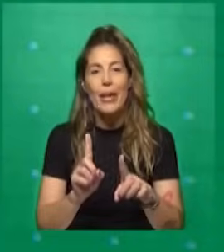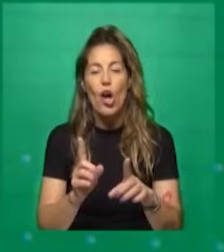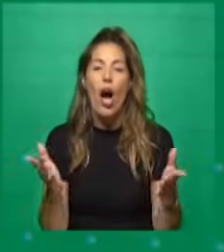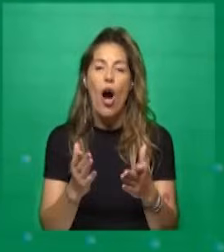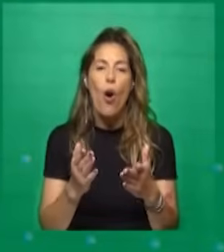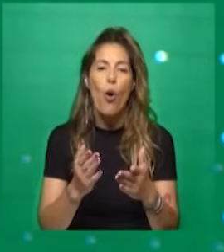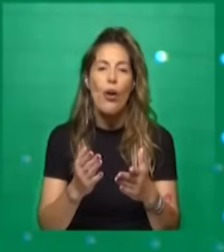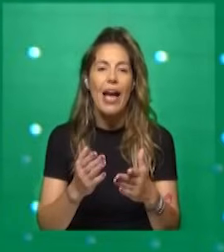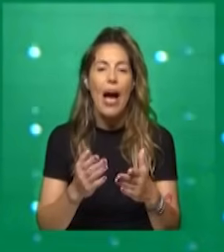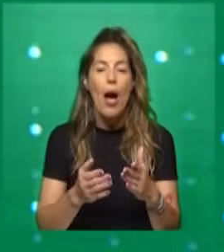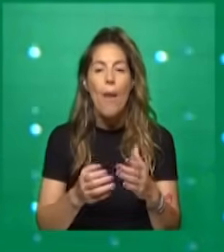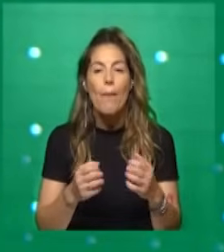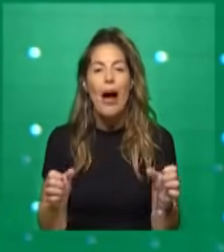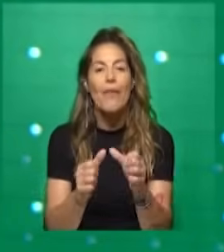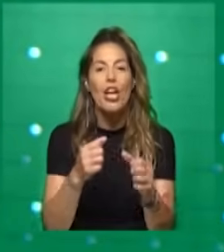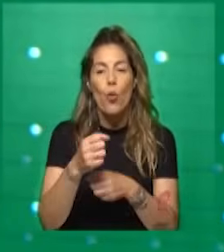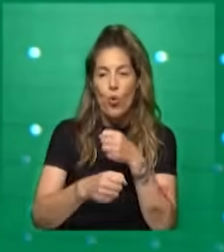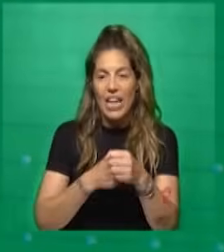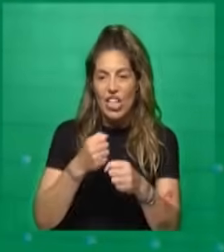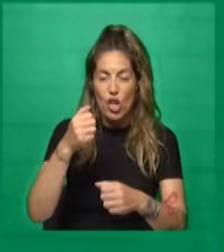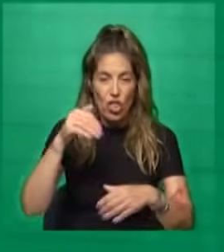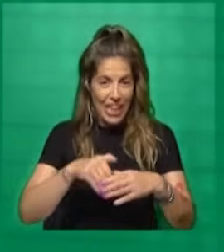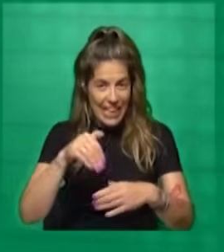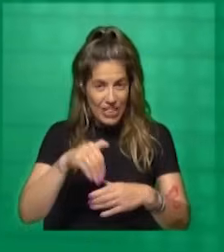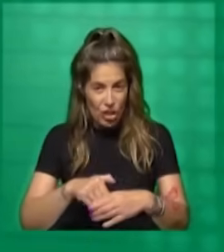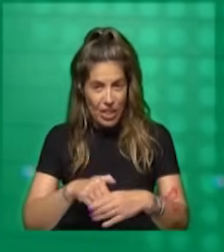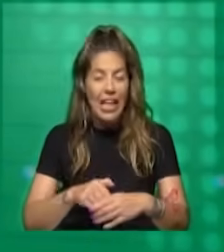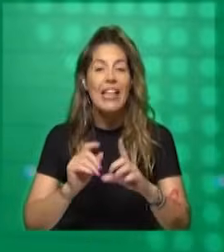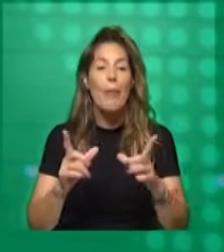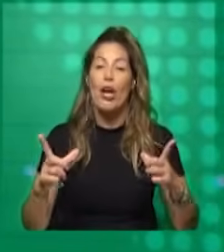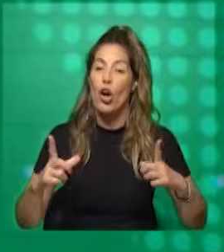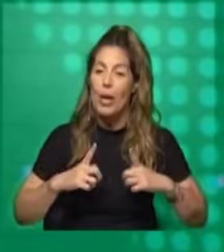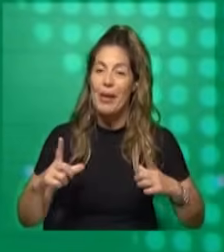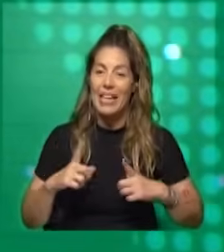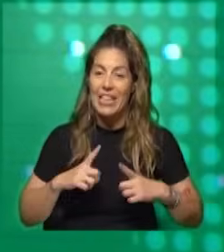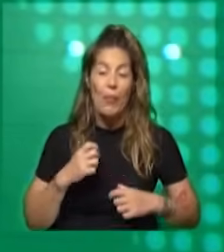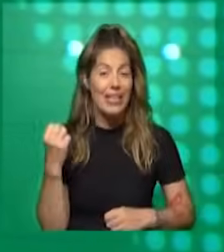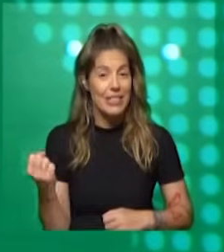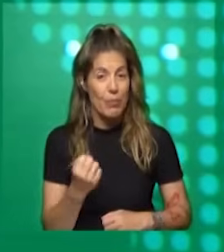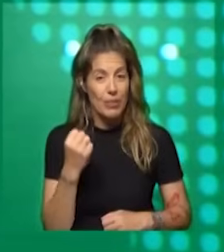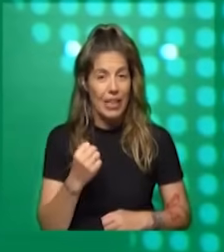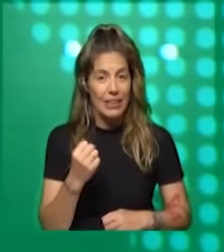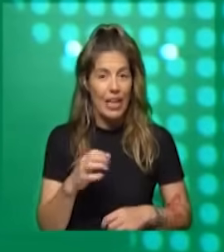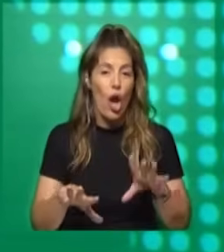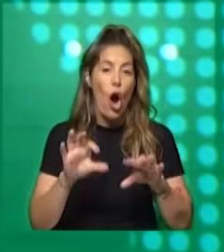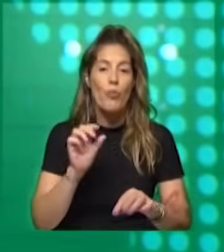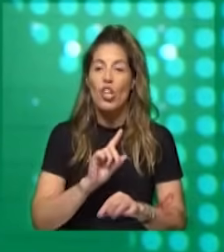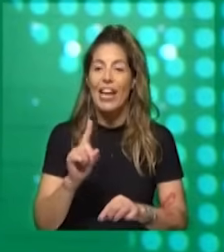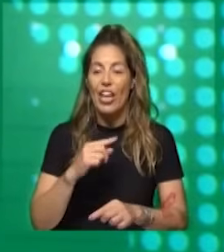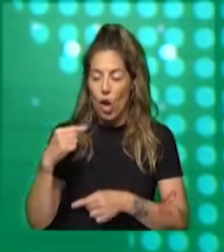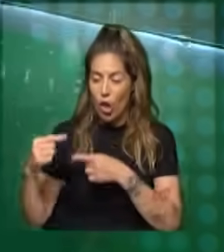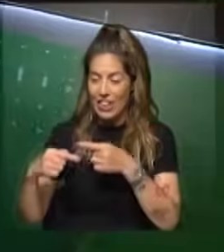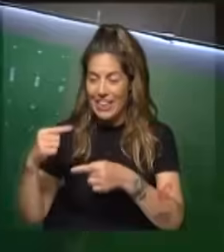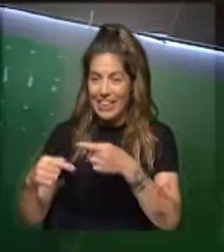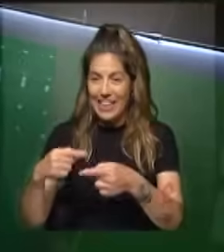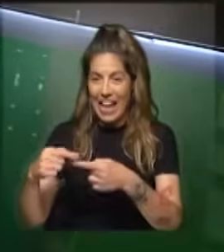de un año de elecciones, se generan muchas expectativas, elecciones muy particulares con opciones que tampoco son, digamos, las tradicionales que ha tenido